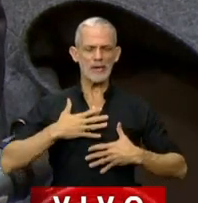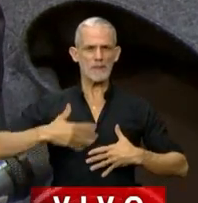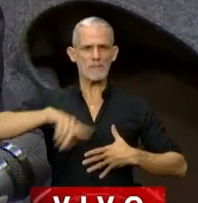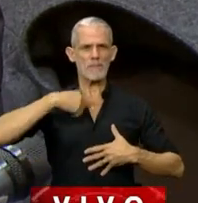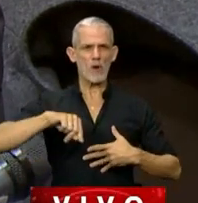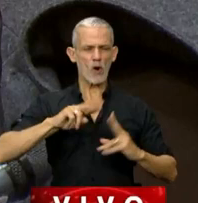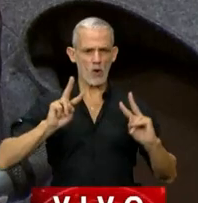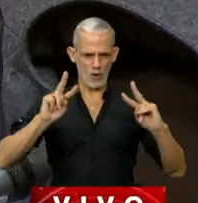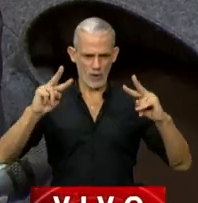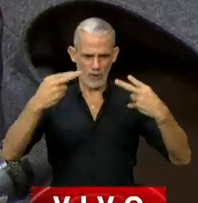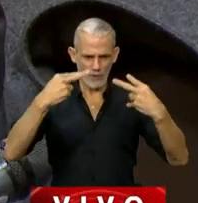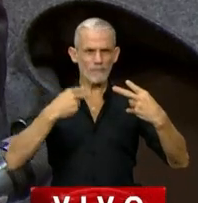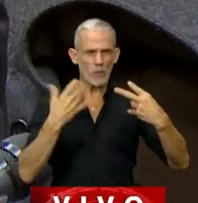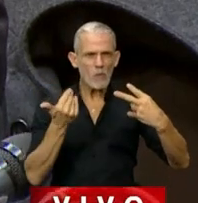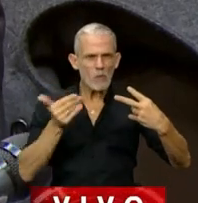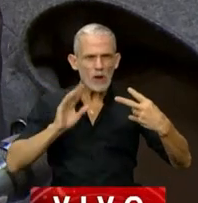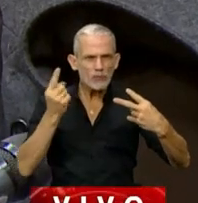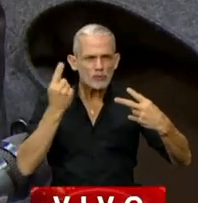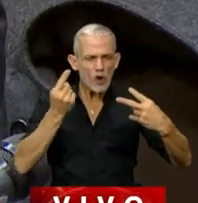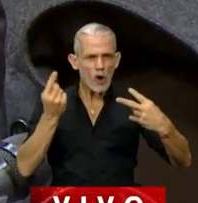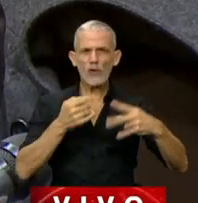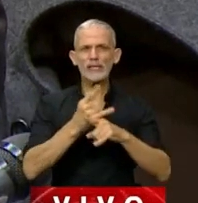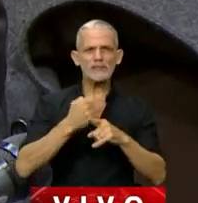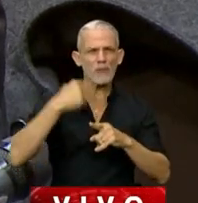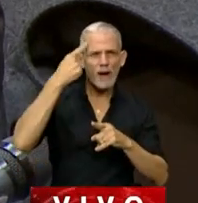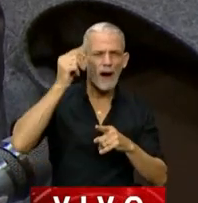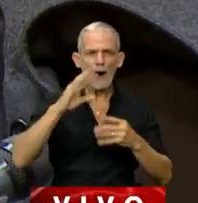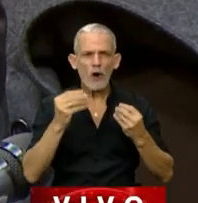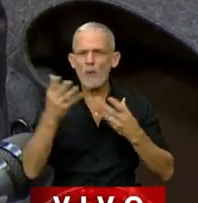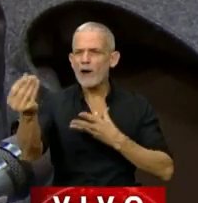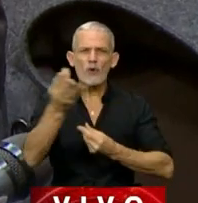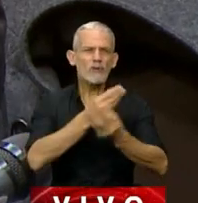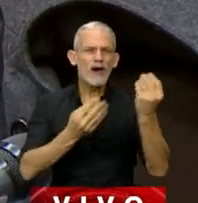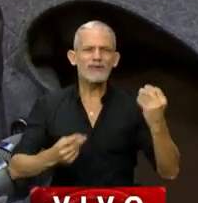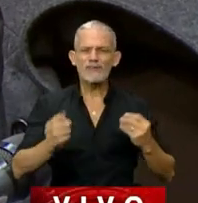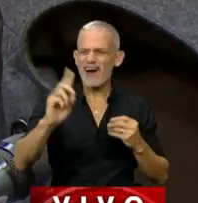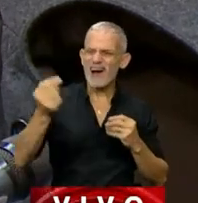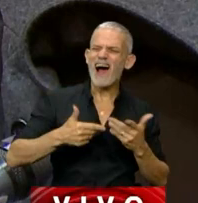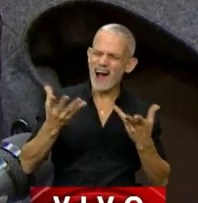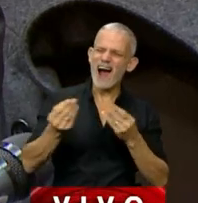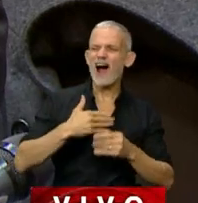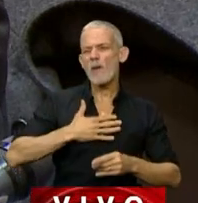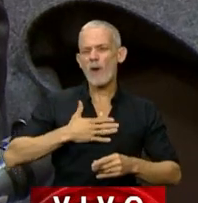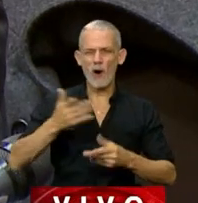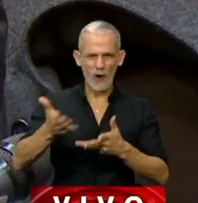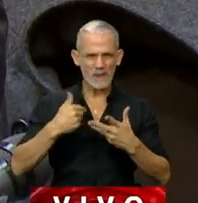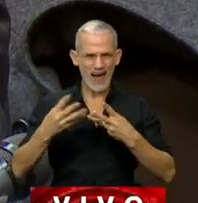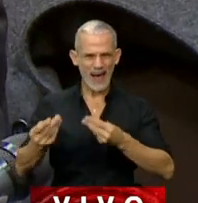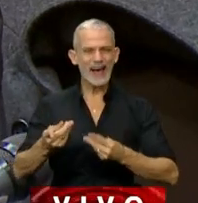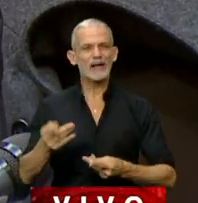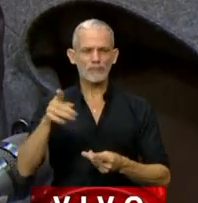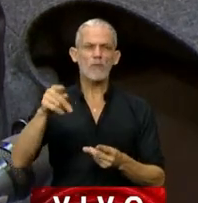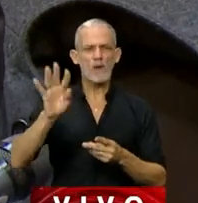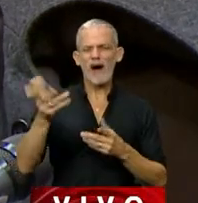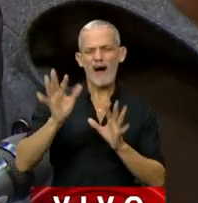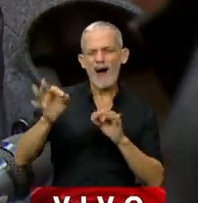que se considere que se puede autoabastecer. Estamos siempre pensando en cómo ayudarlo para que algún día pueda